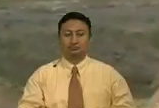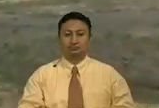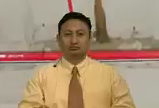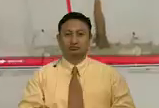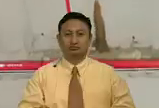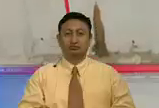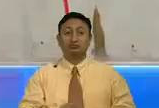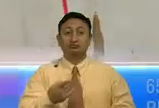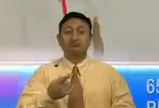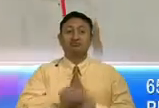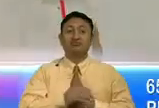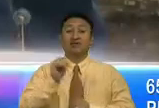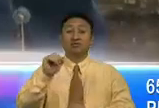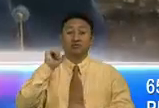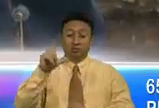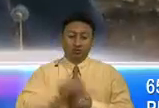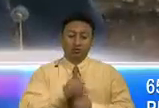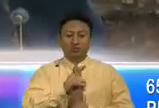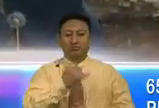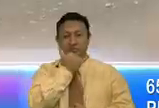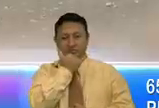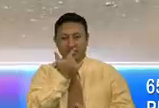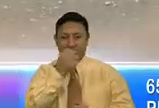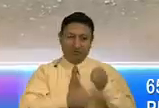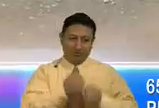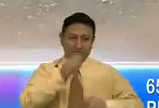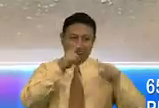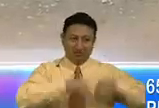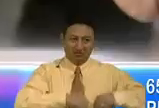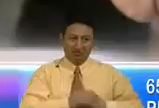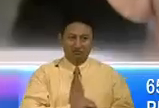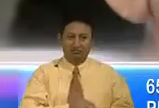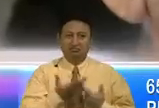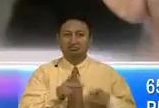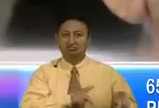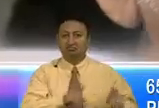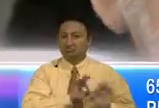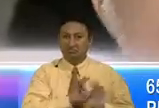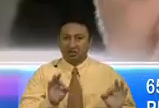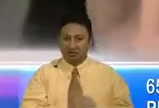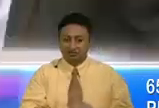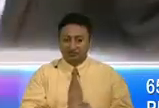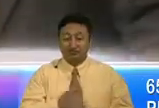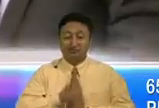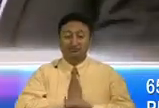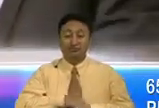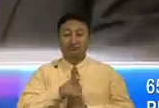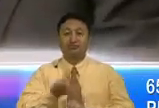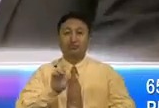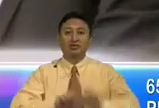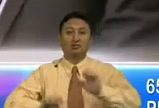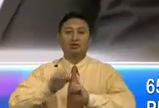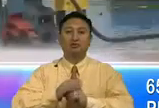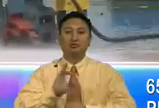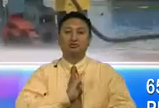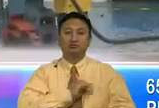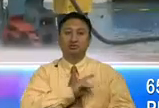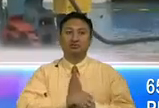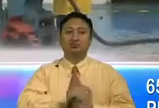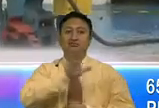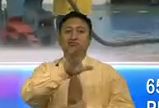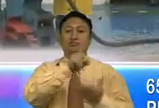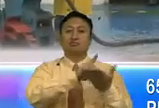Sobreprecio, mala ejecución de obras, daños en estructura y falta de planificación fueron algunos de los resultados de la evaluación técnica realizada a 5